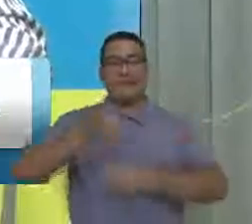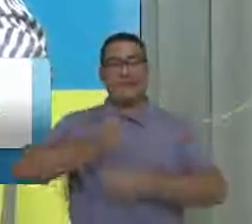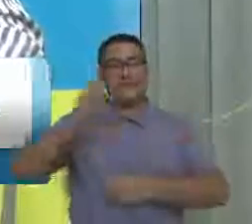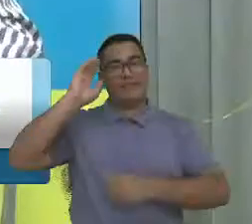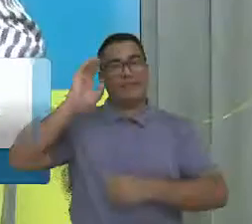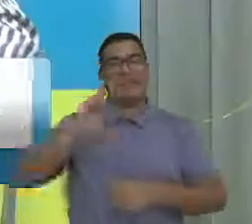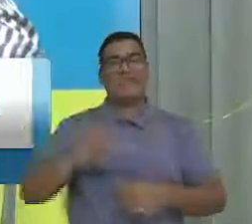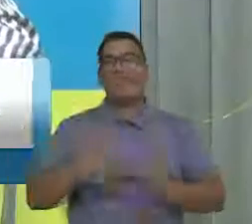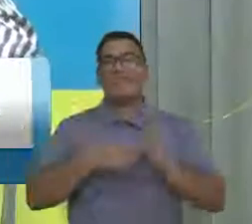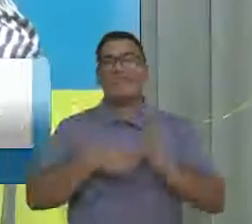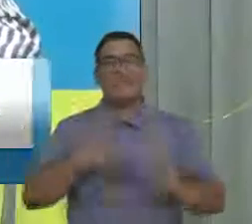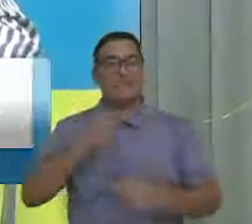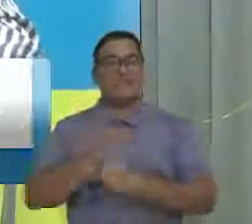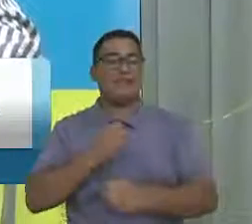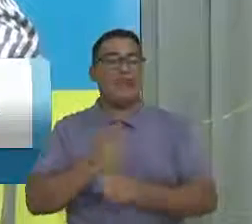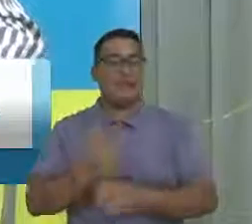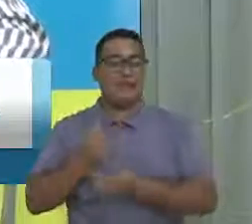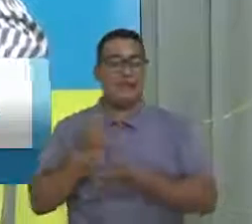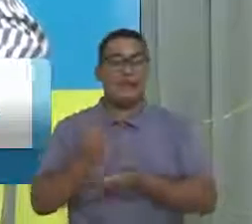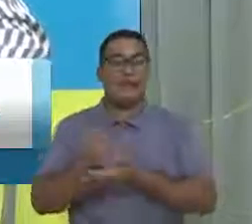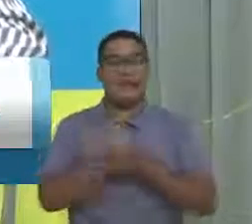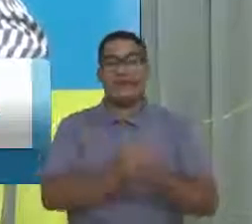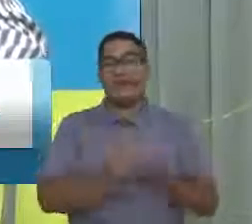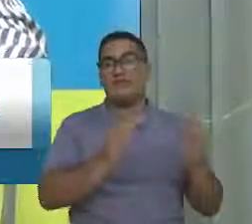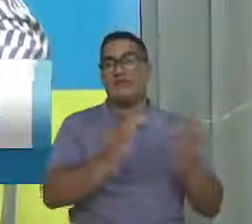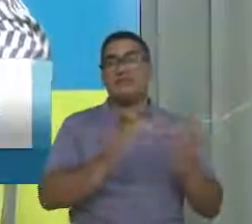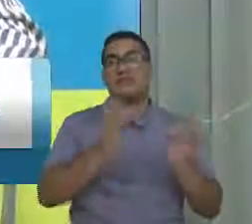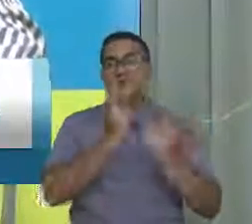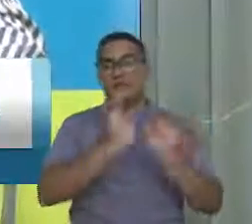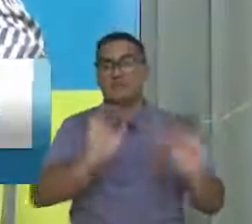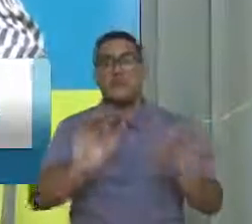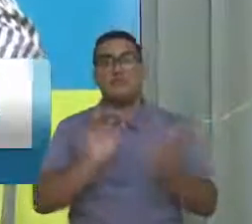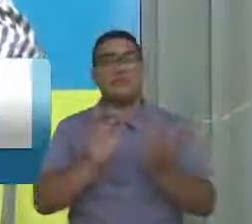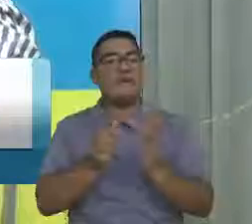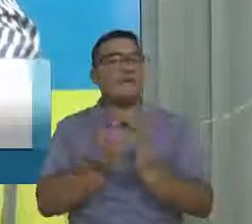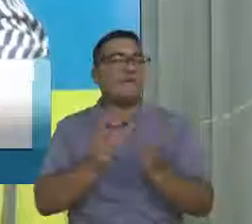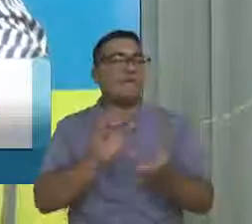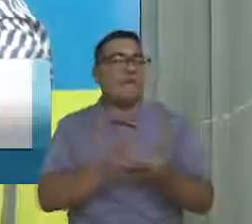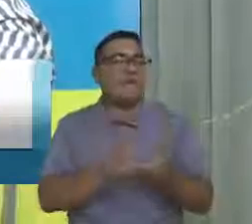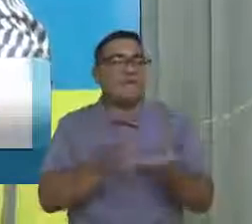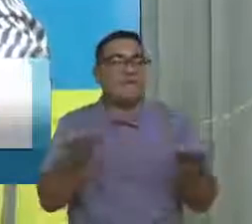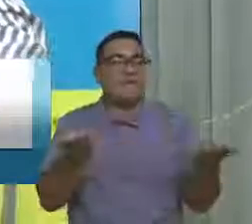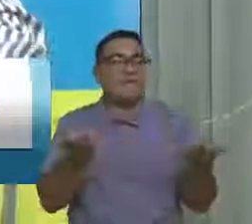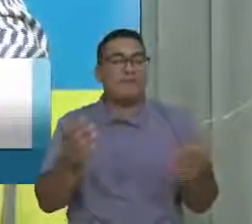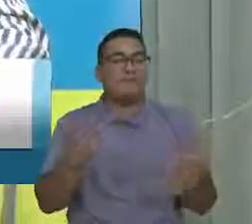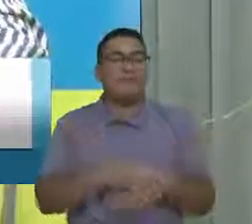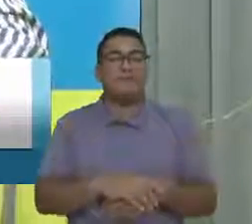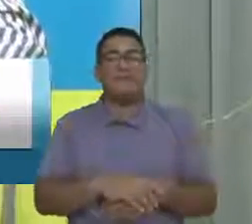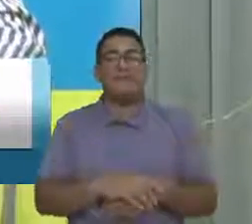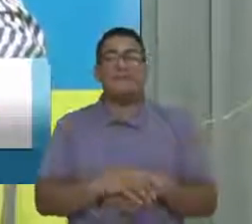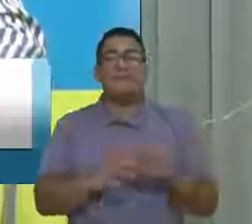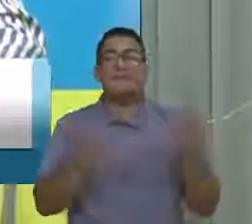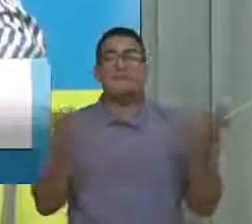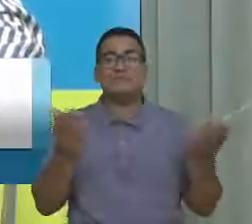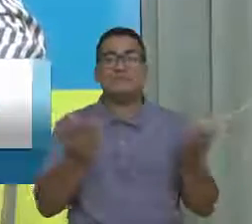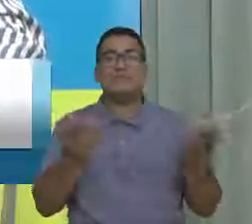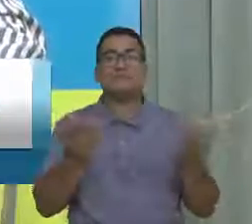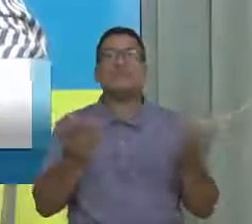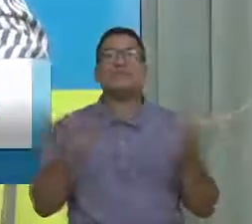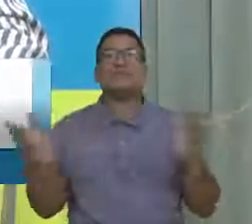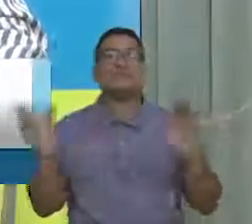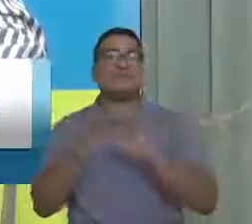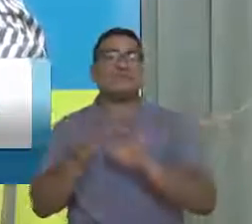que obviamente trabajan y mantienen un hogar. Así su niño, es. Su esposa, su, o al revés, la esposa también, que produce y forma